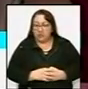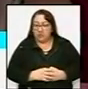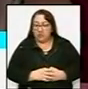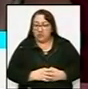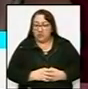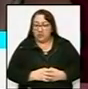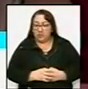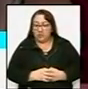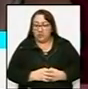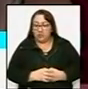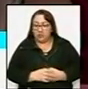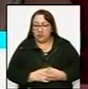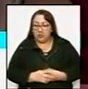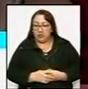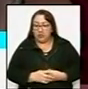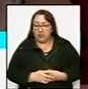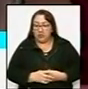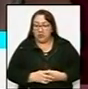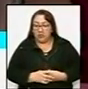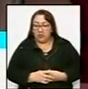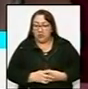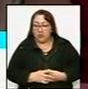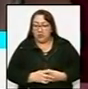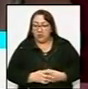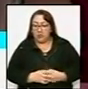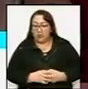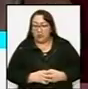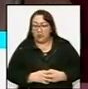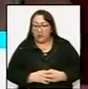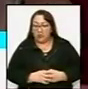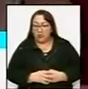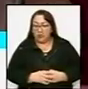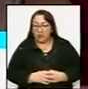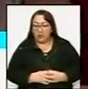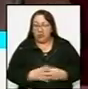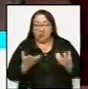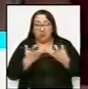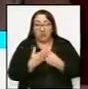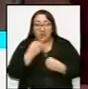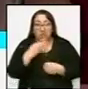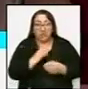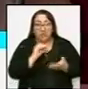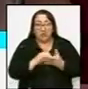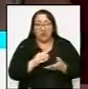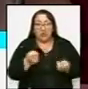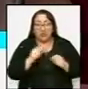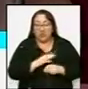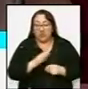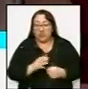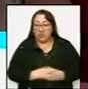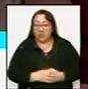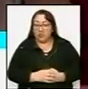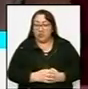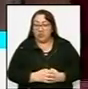Eso está en debate. Si hay coincidencia en que esto no debe colocarse como causal de suspensión,